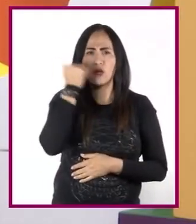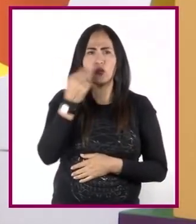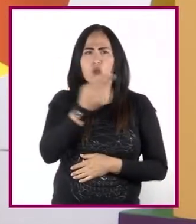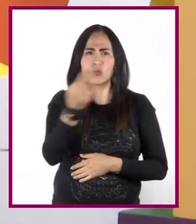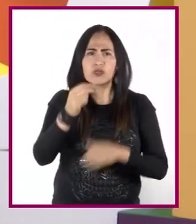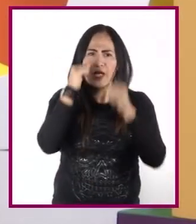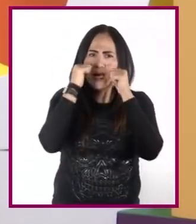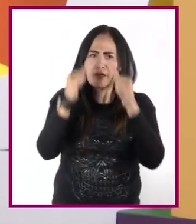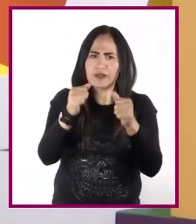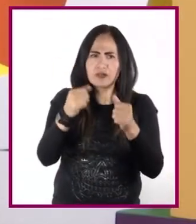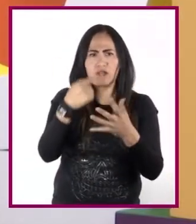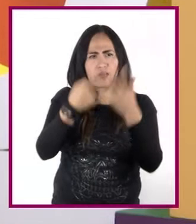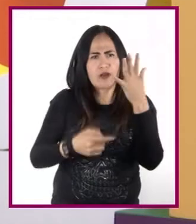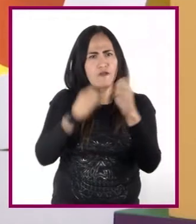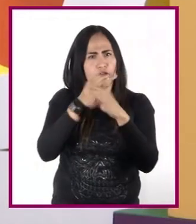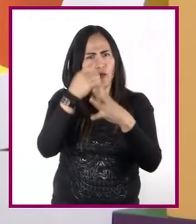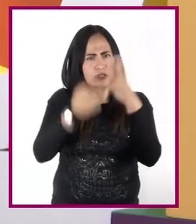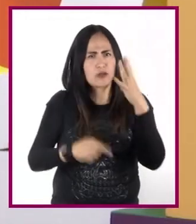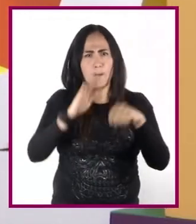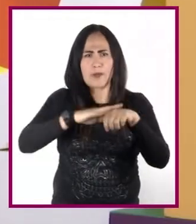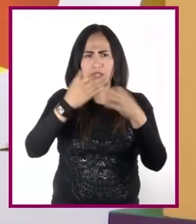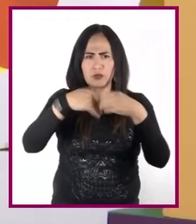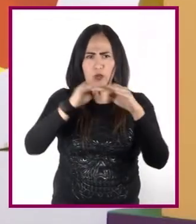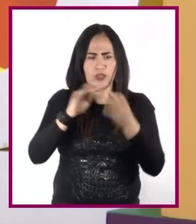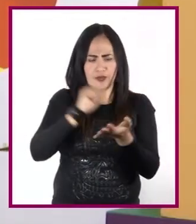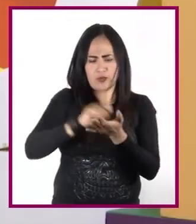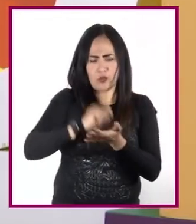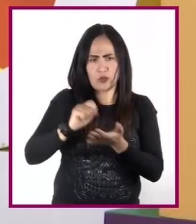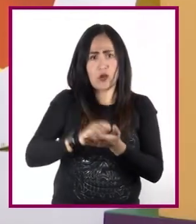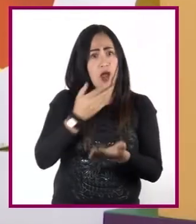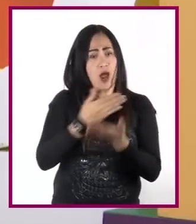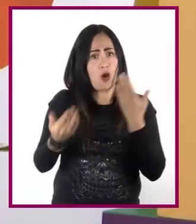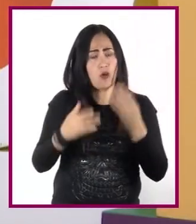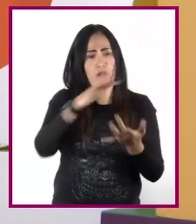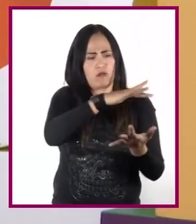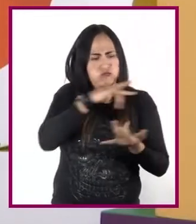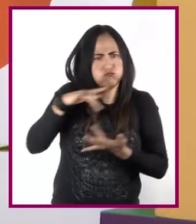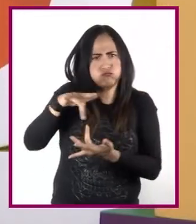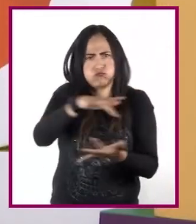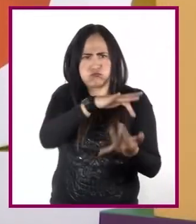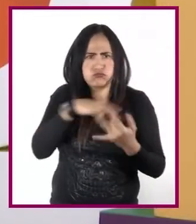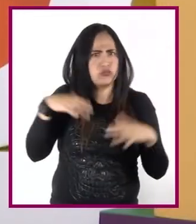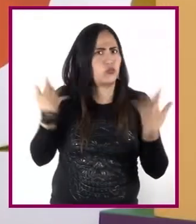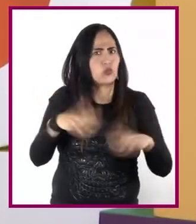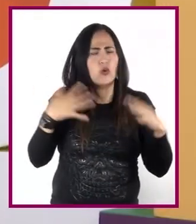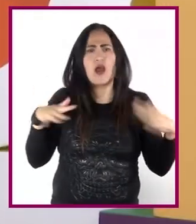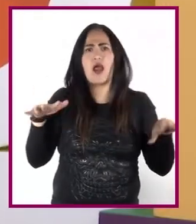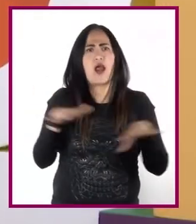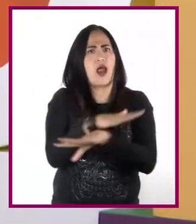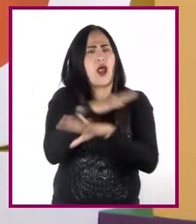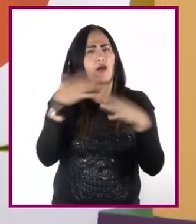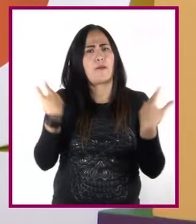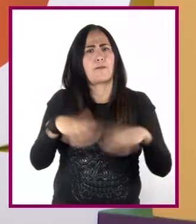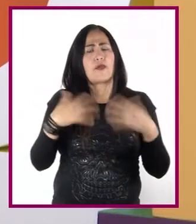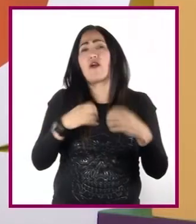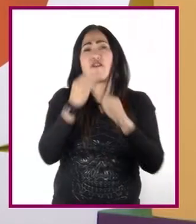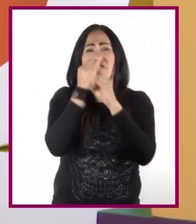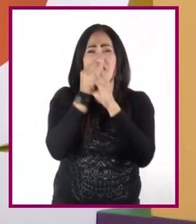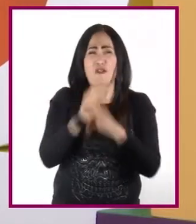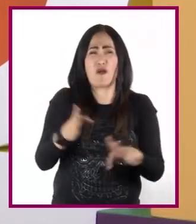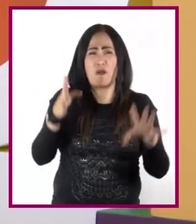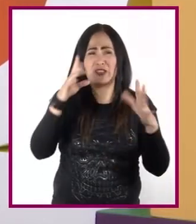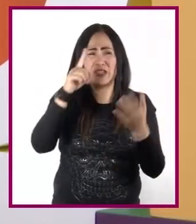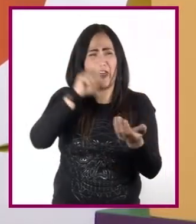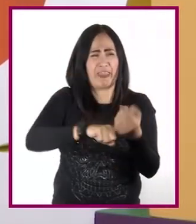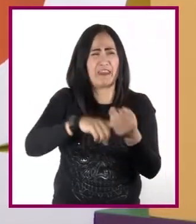atención y tomar nota de la información más relevante. Hoy en día, las redes sociales han tenido un gran impacto, ya que con tanta información que hay